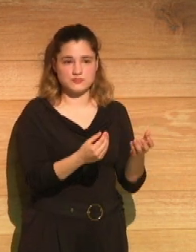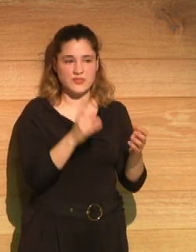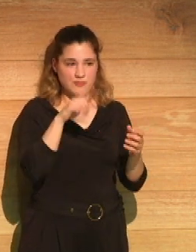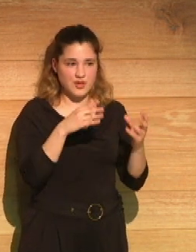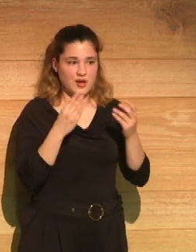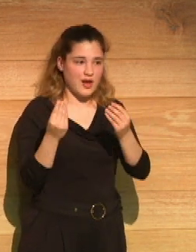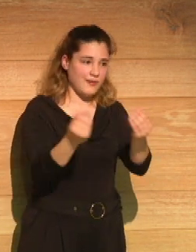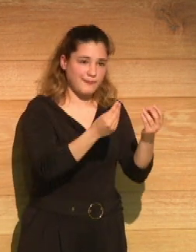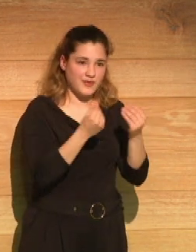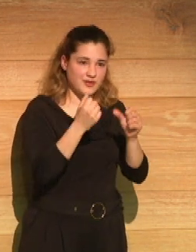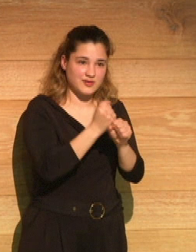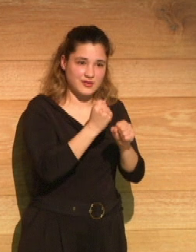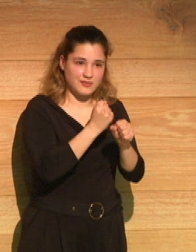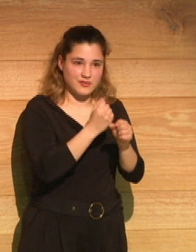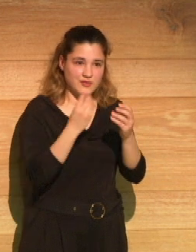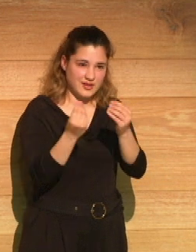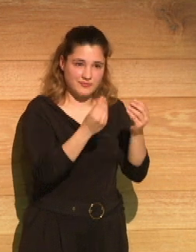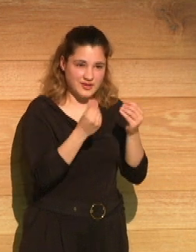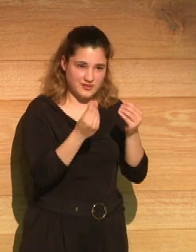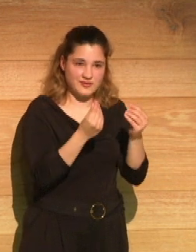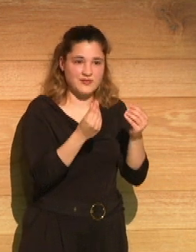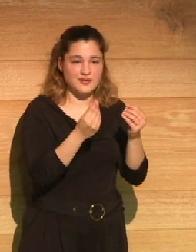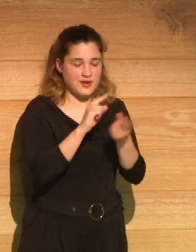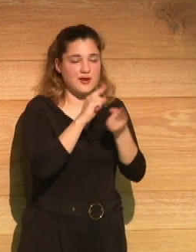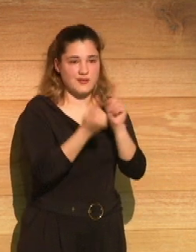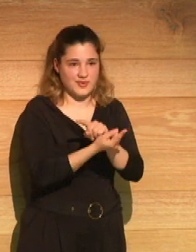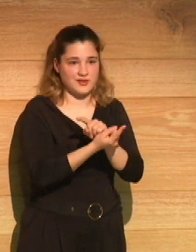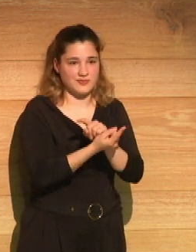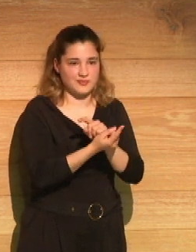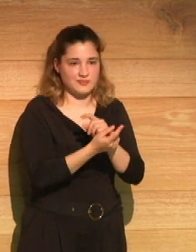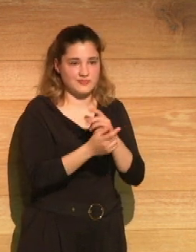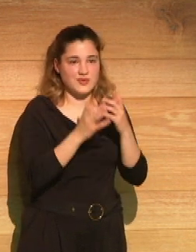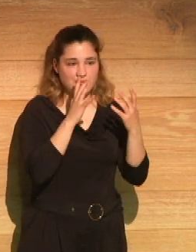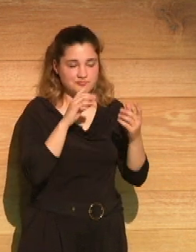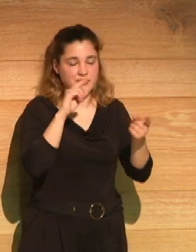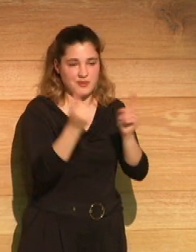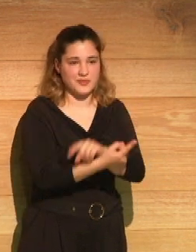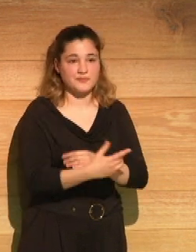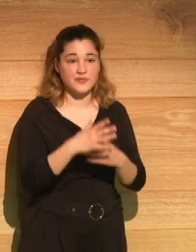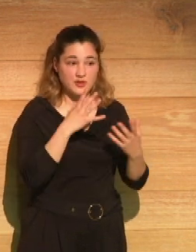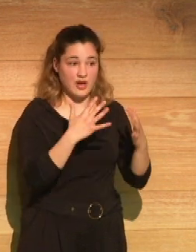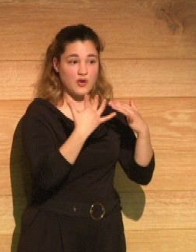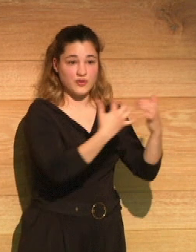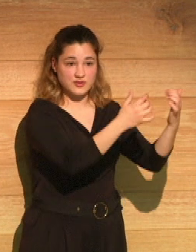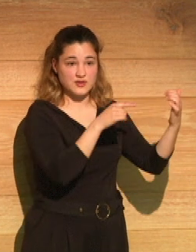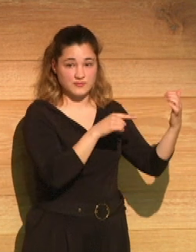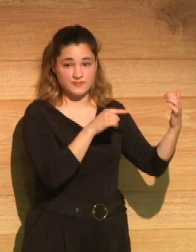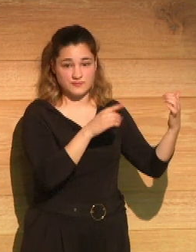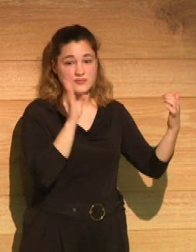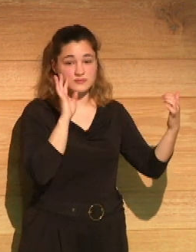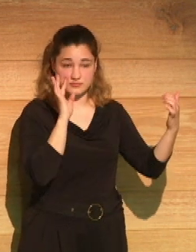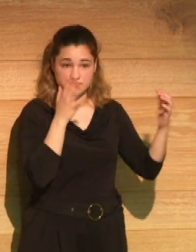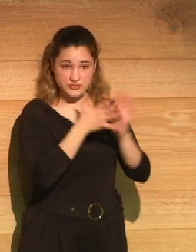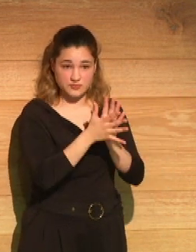ambiente de trabajo, el ambiente operativo para los museos están cambiando y estas son las tendencias que nosotros vemos. En cuanto a las audiencias, como dijimos antes,